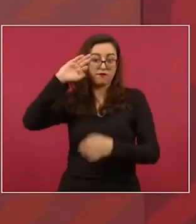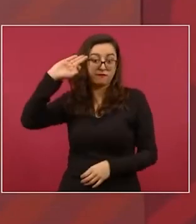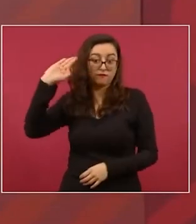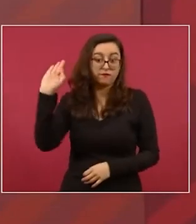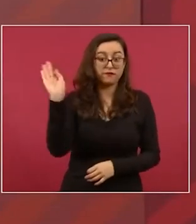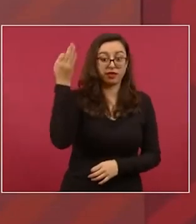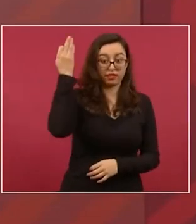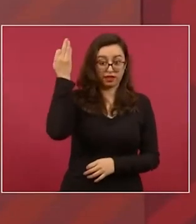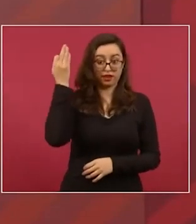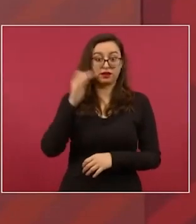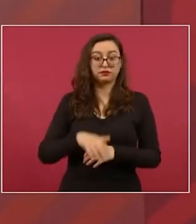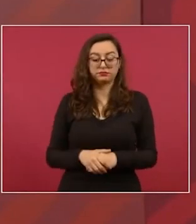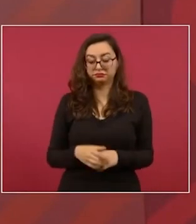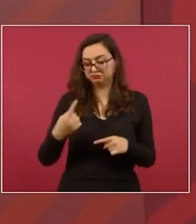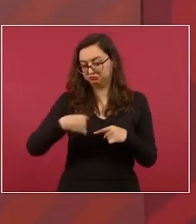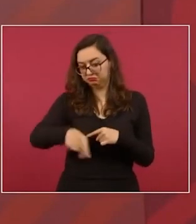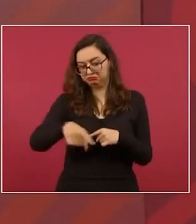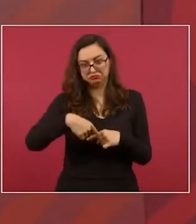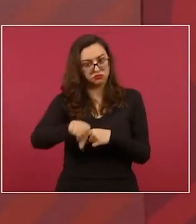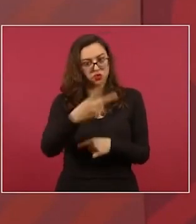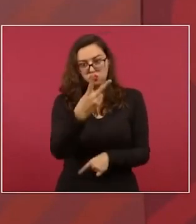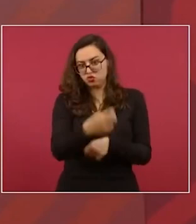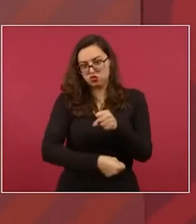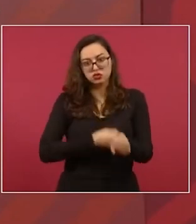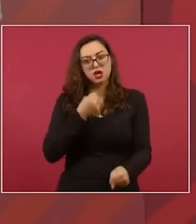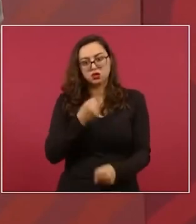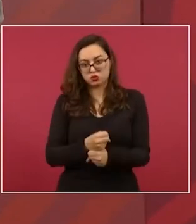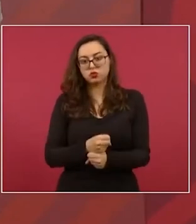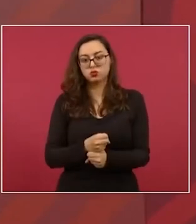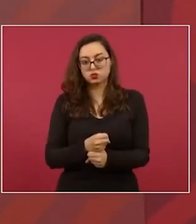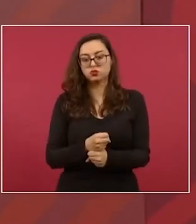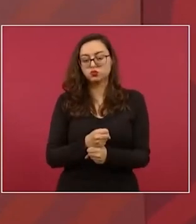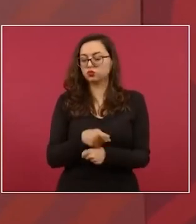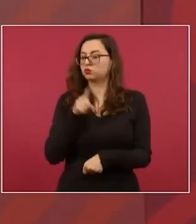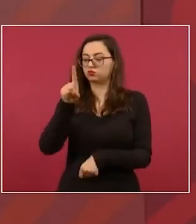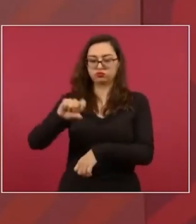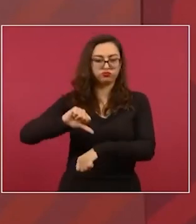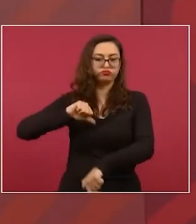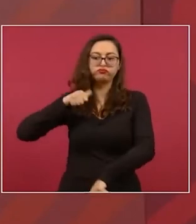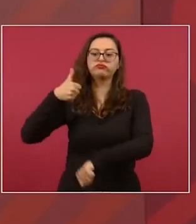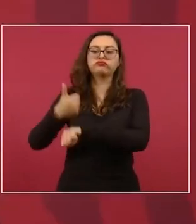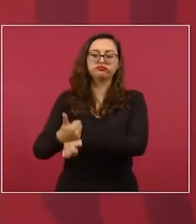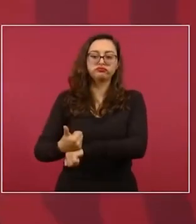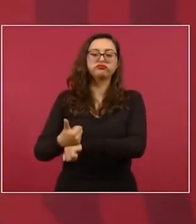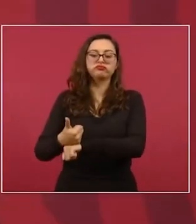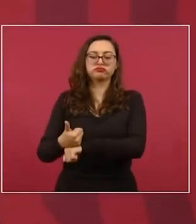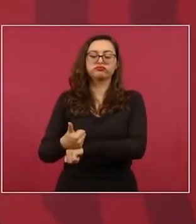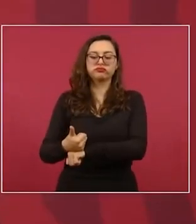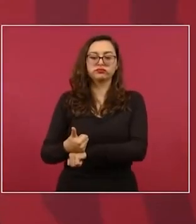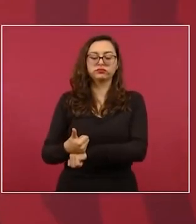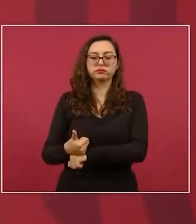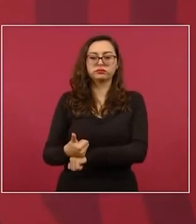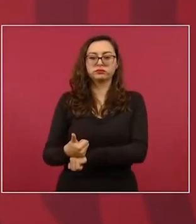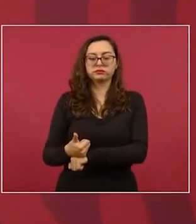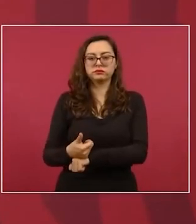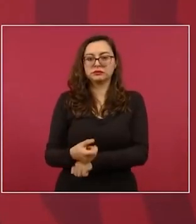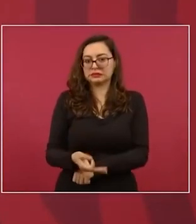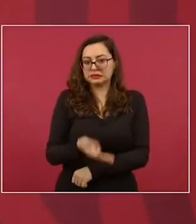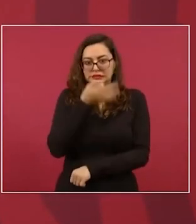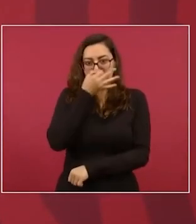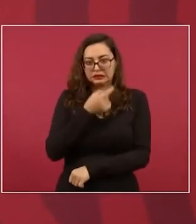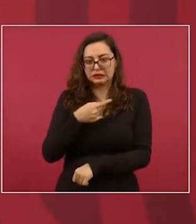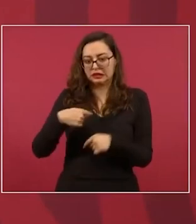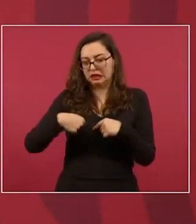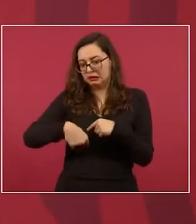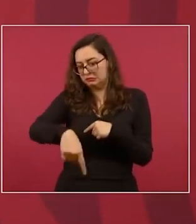Antes de que terminemos, ya estamos por adquirir los